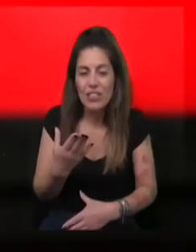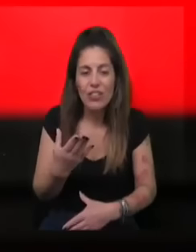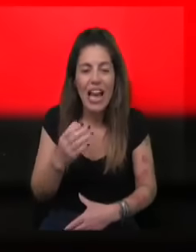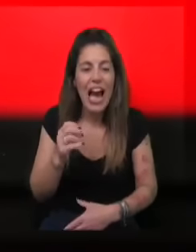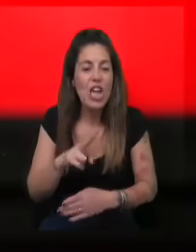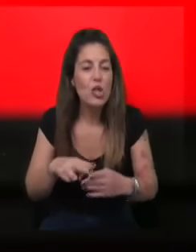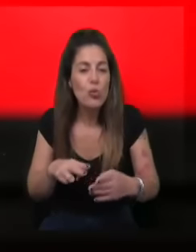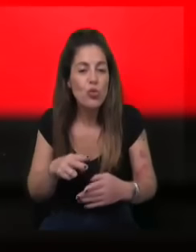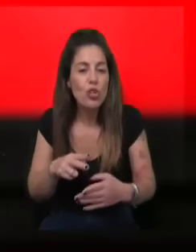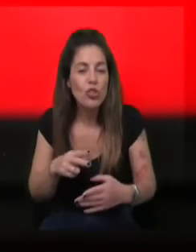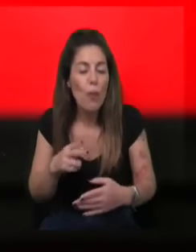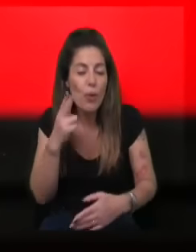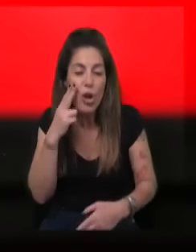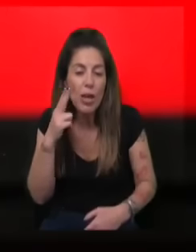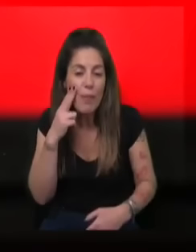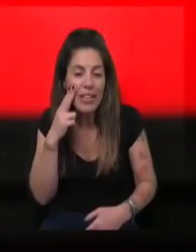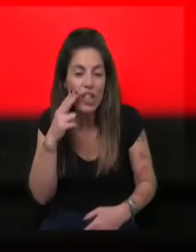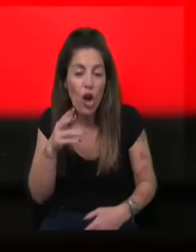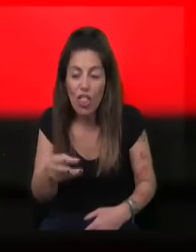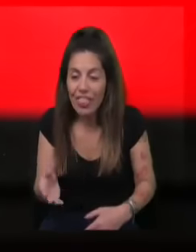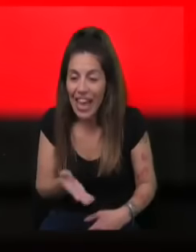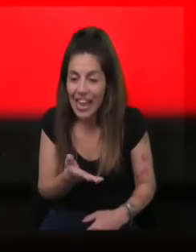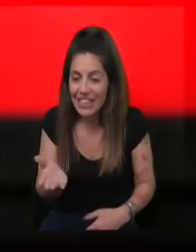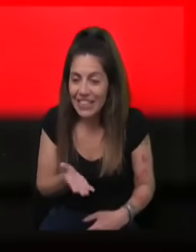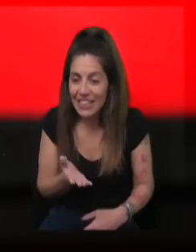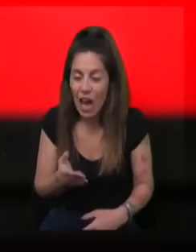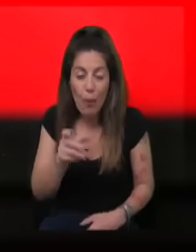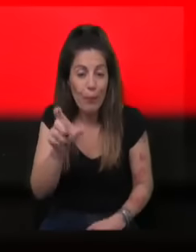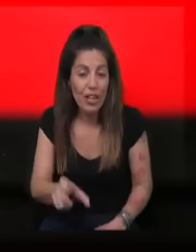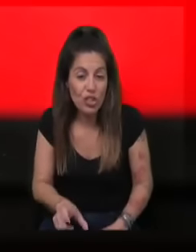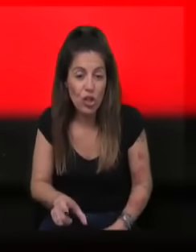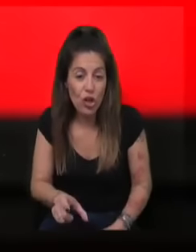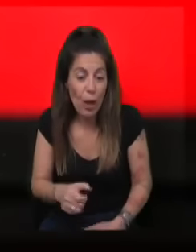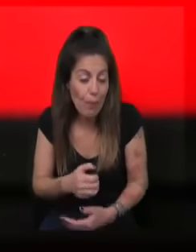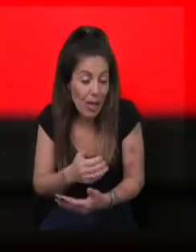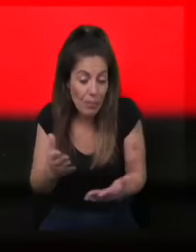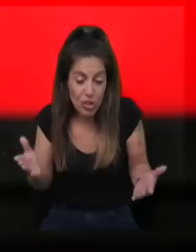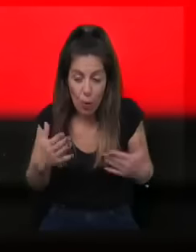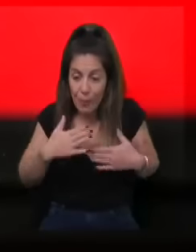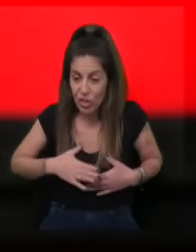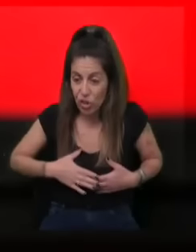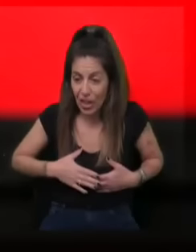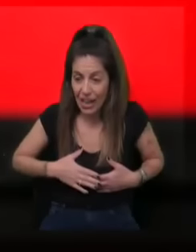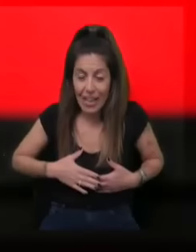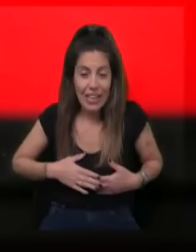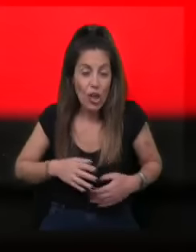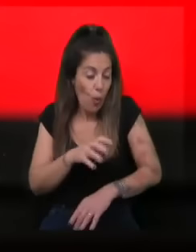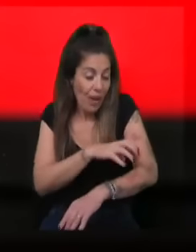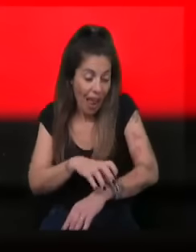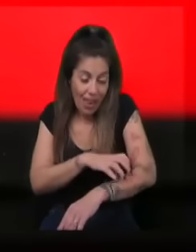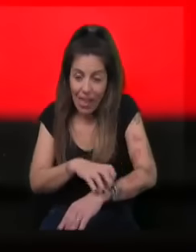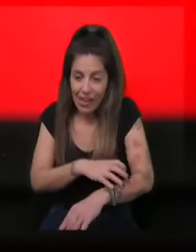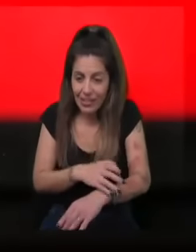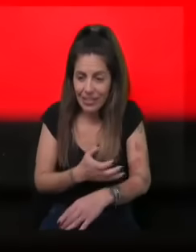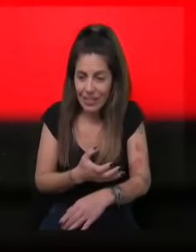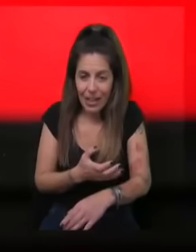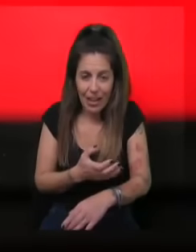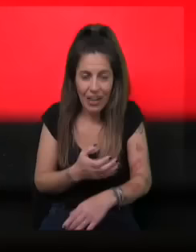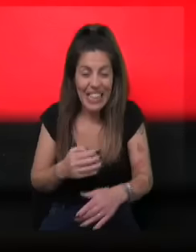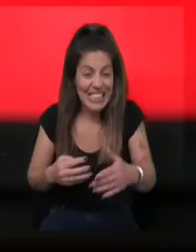usos hay usos problemáticos de harina hay personas que tienen una predisposición personal que tienen una alergia que se llaman